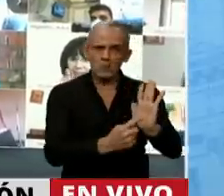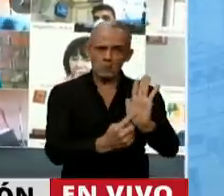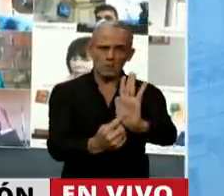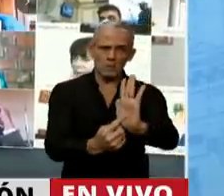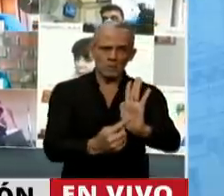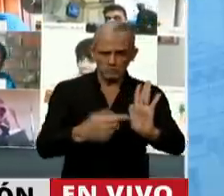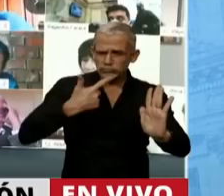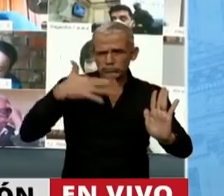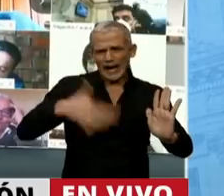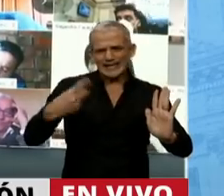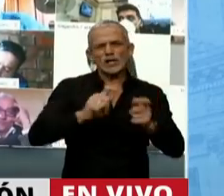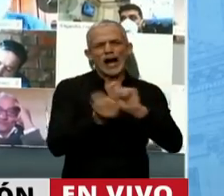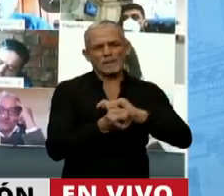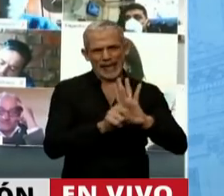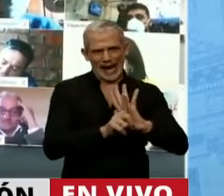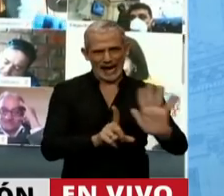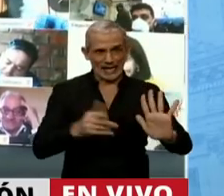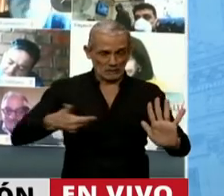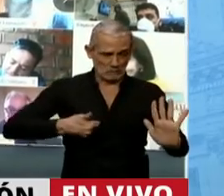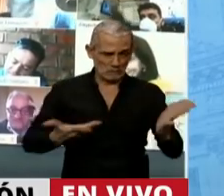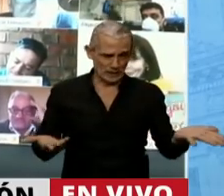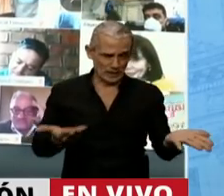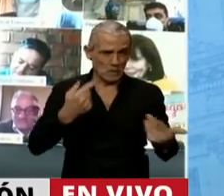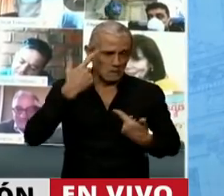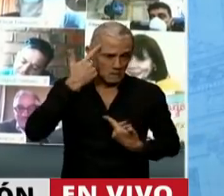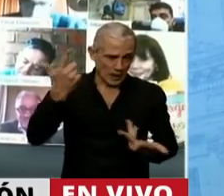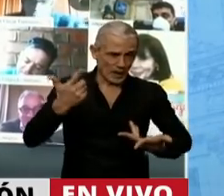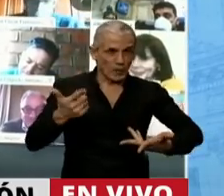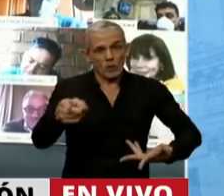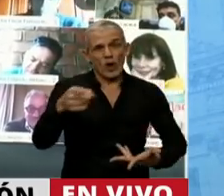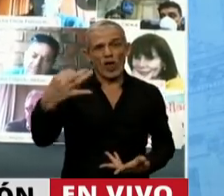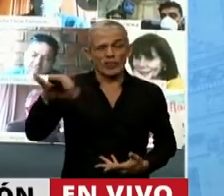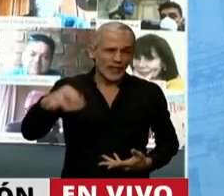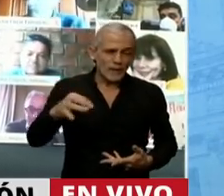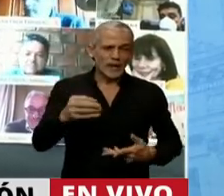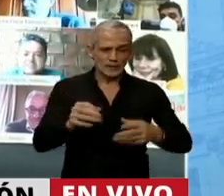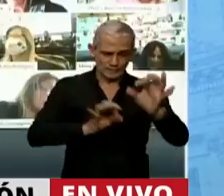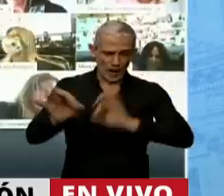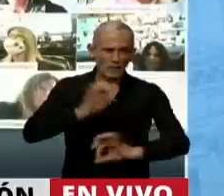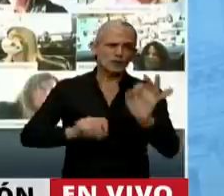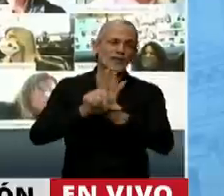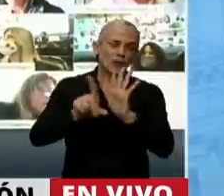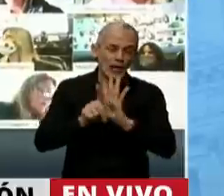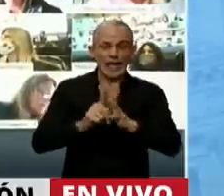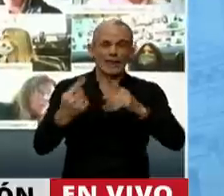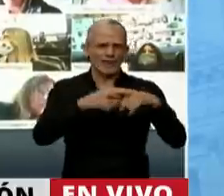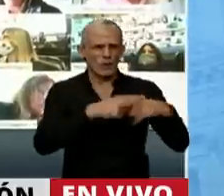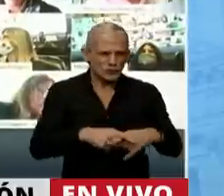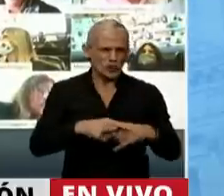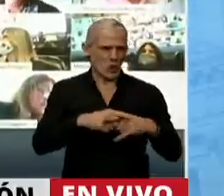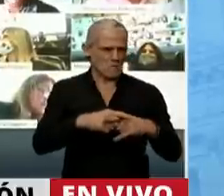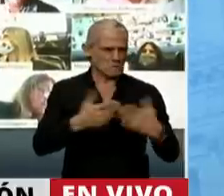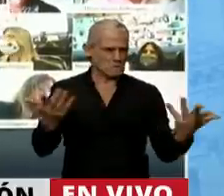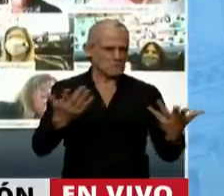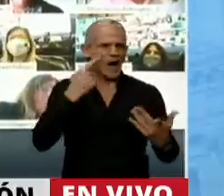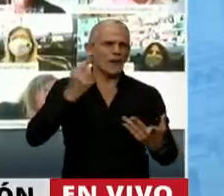estás planteando es modificarlo, es una sugerencia. Bueno, deberás tener el tratamiento en este recinto y donde